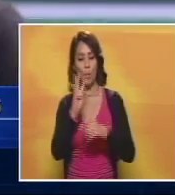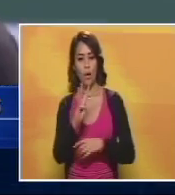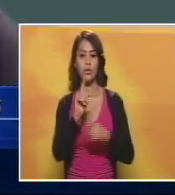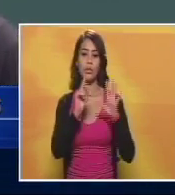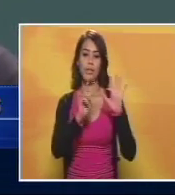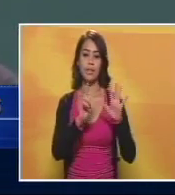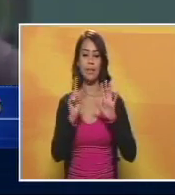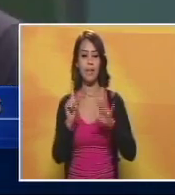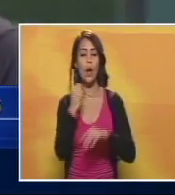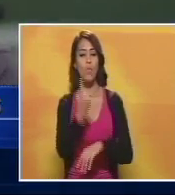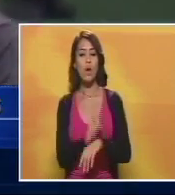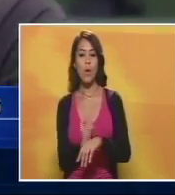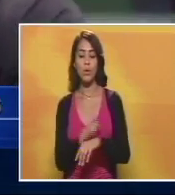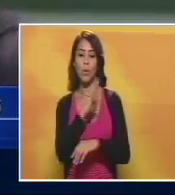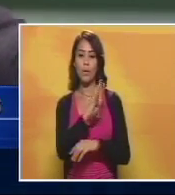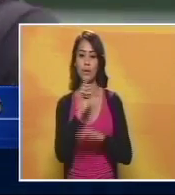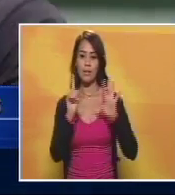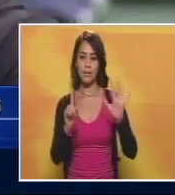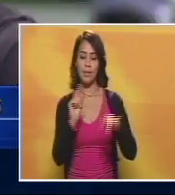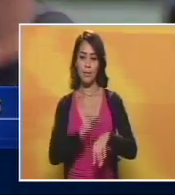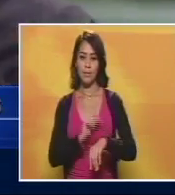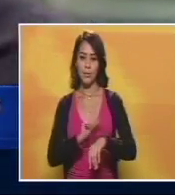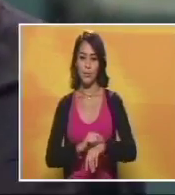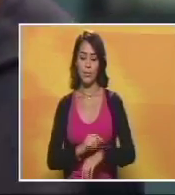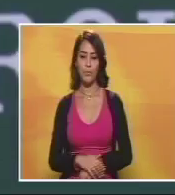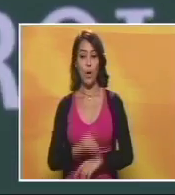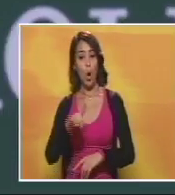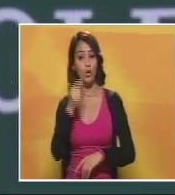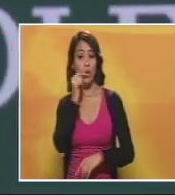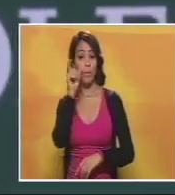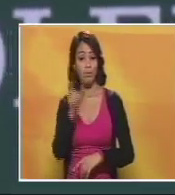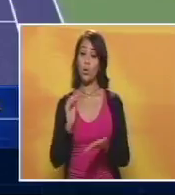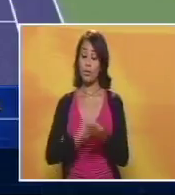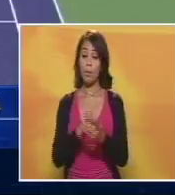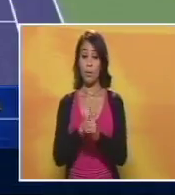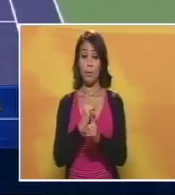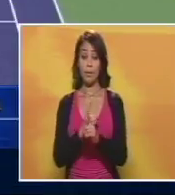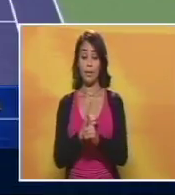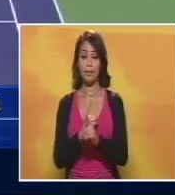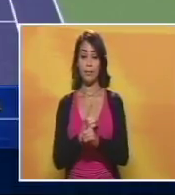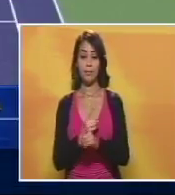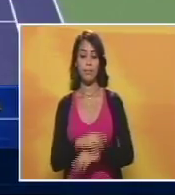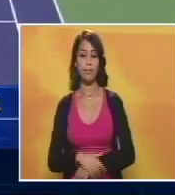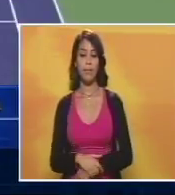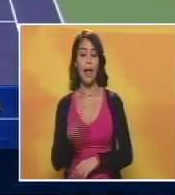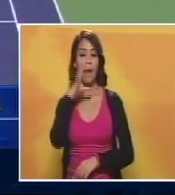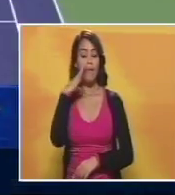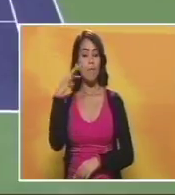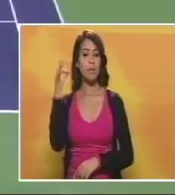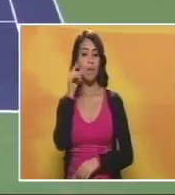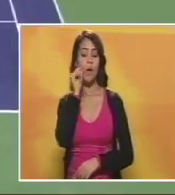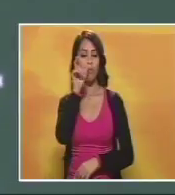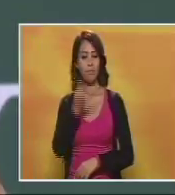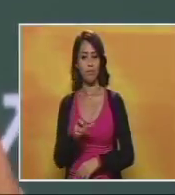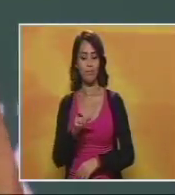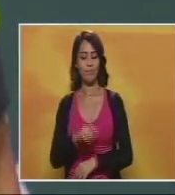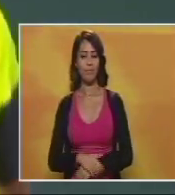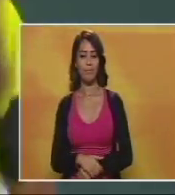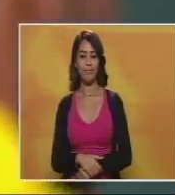comer? A todo el mundo. Lograron la igualdad en eso. Yo cuando hablo de igualdad, de subir una sociedad a un